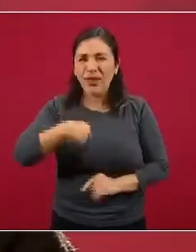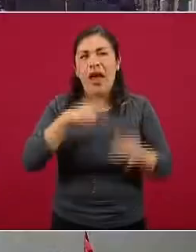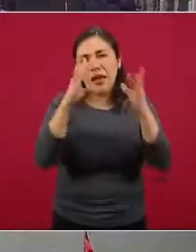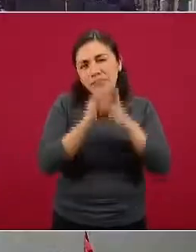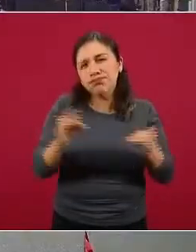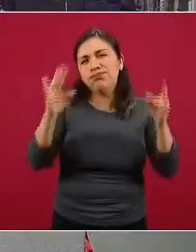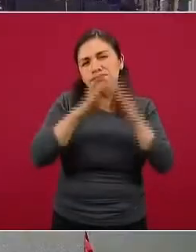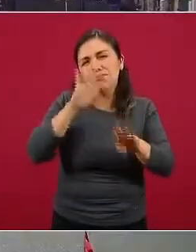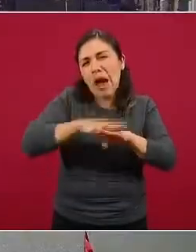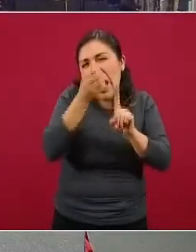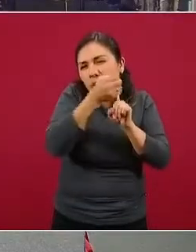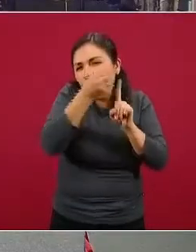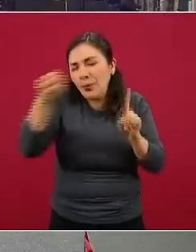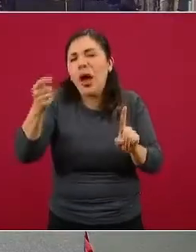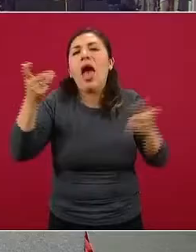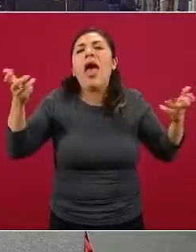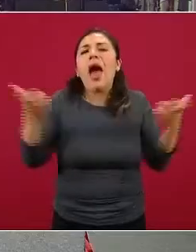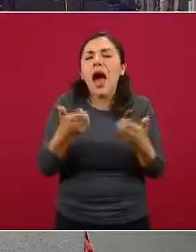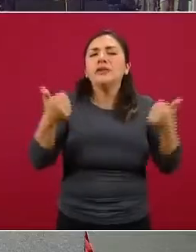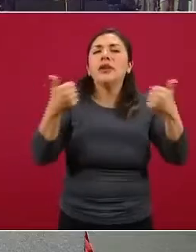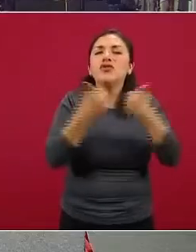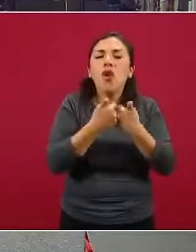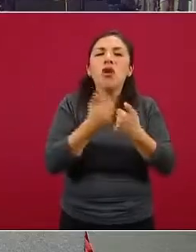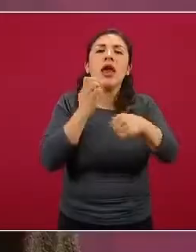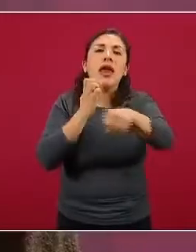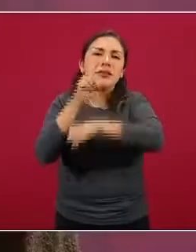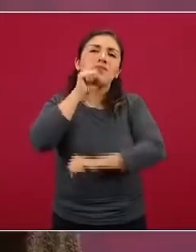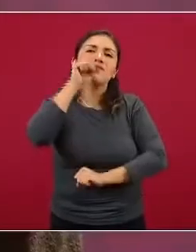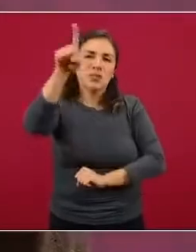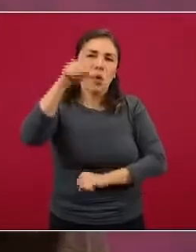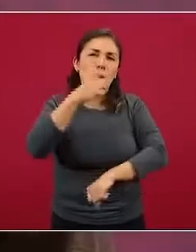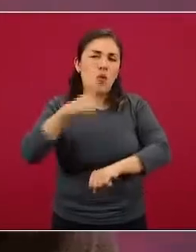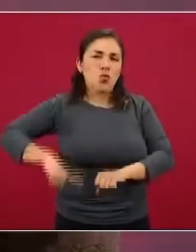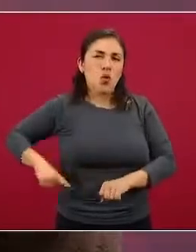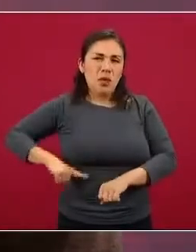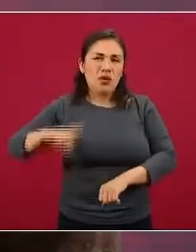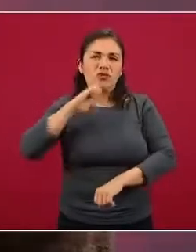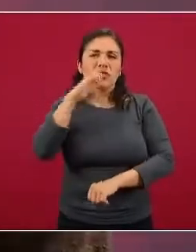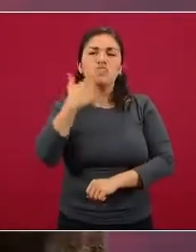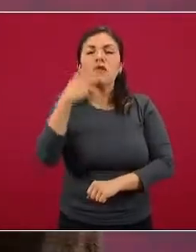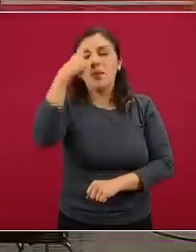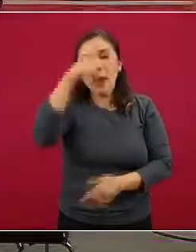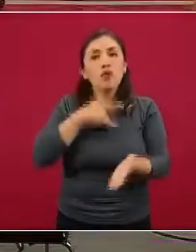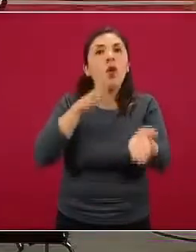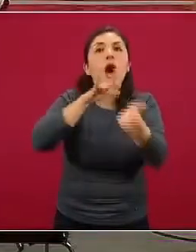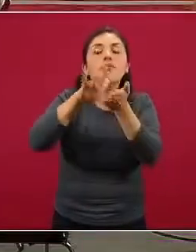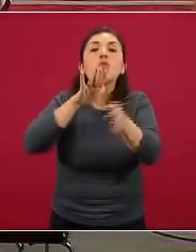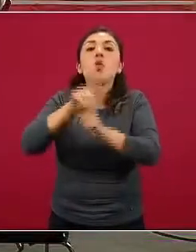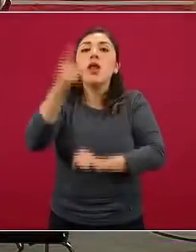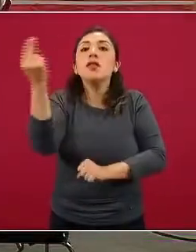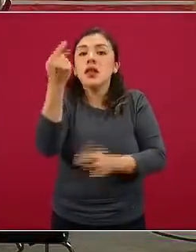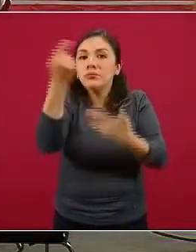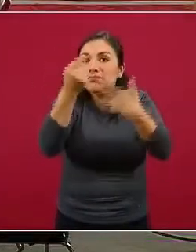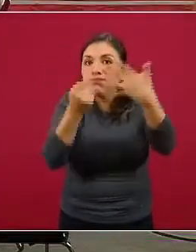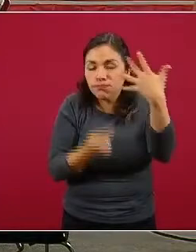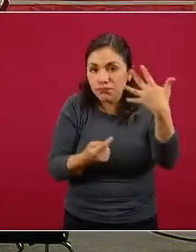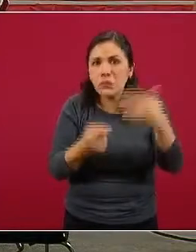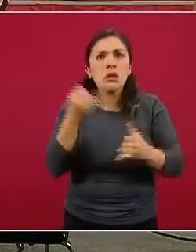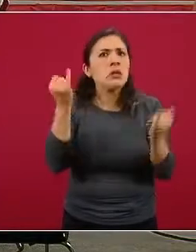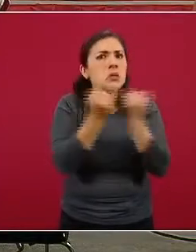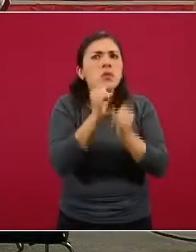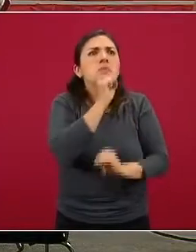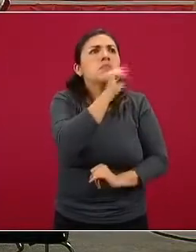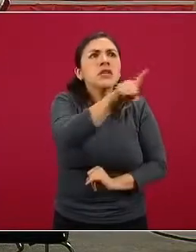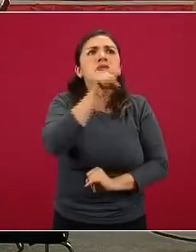detalle lo que estamos haciendo en colaboración con el Estado de Chihuahua para apoyarle en sus necesidades. Esto ha ocurrido en